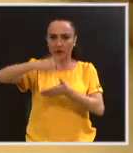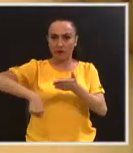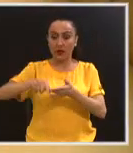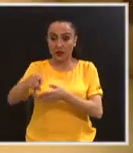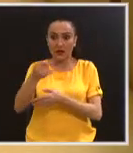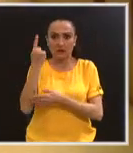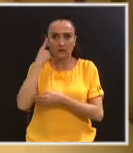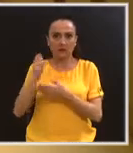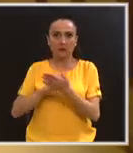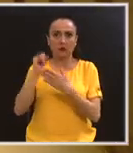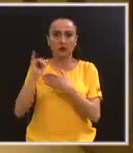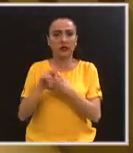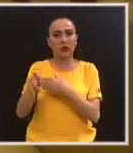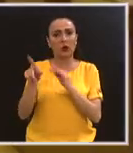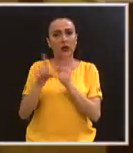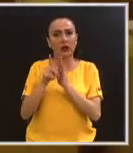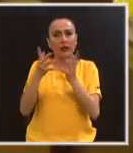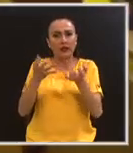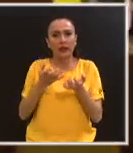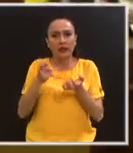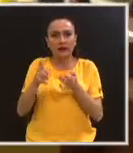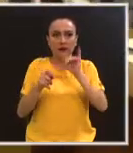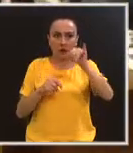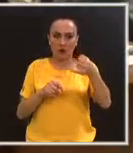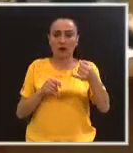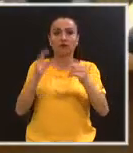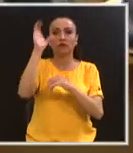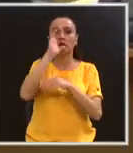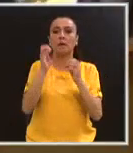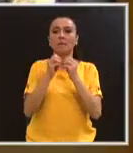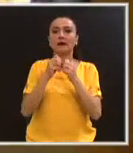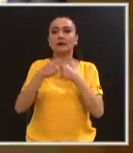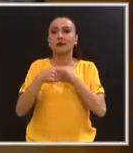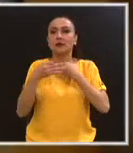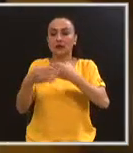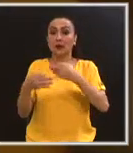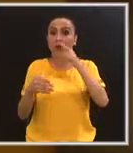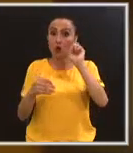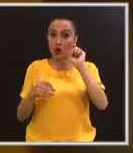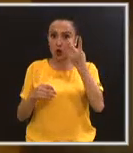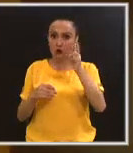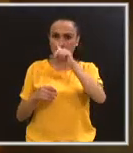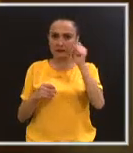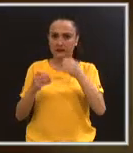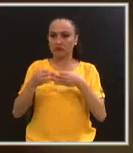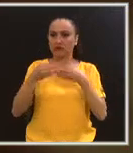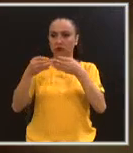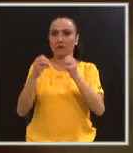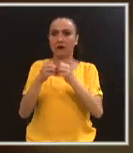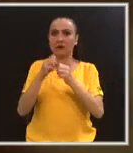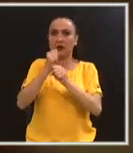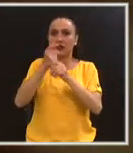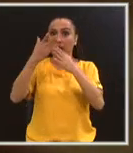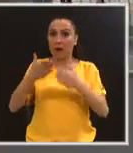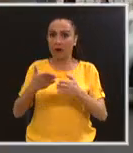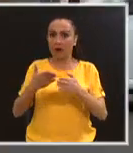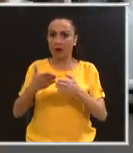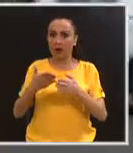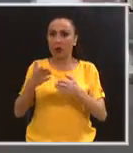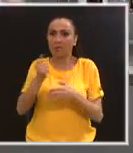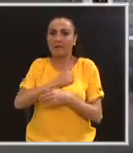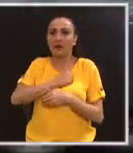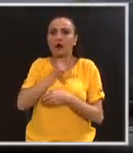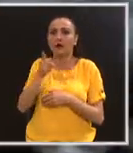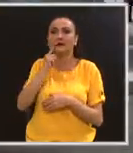iniciativa El proyecto de ley presentado este jueves Busca ampliar el plazo durante 12 meses más para que los trabajadores condonen